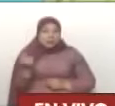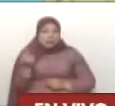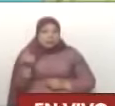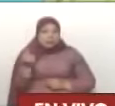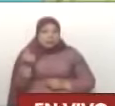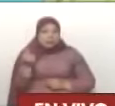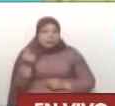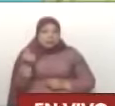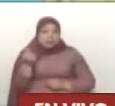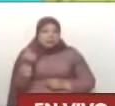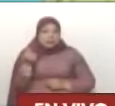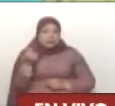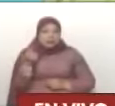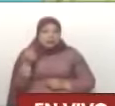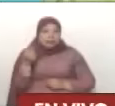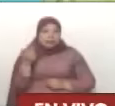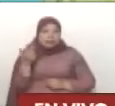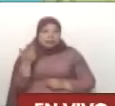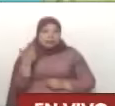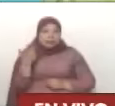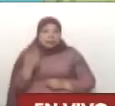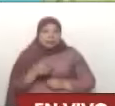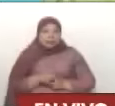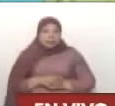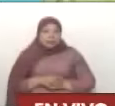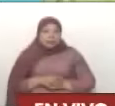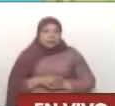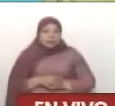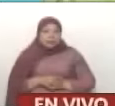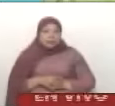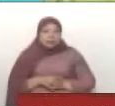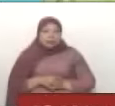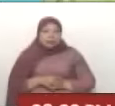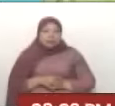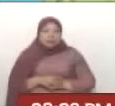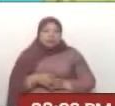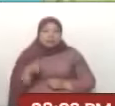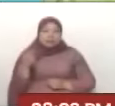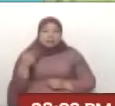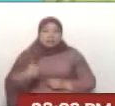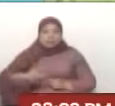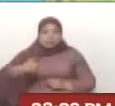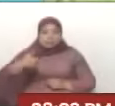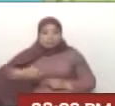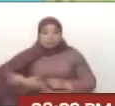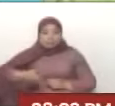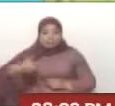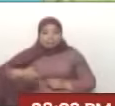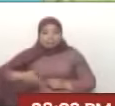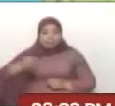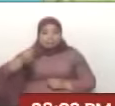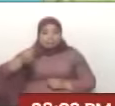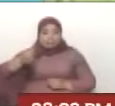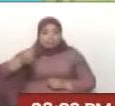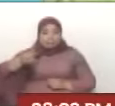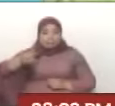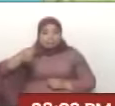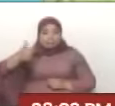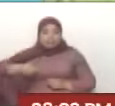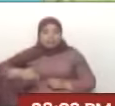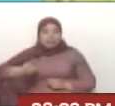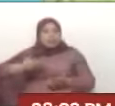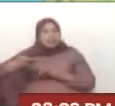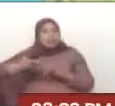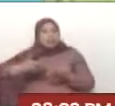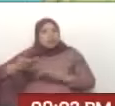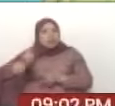Una solicitud para atender de manera integral el consolidado de los servicios básicos